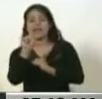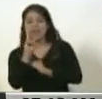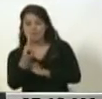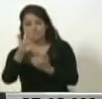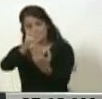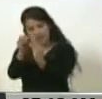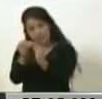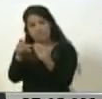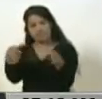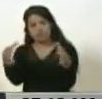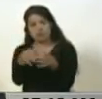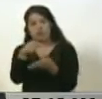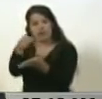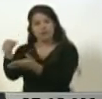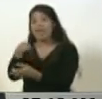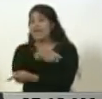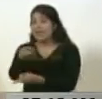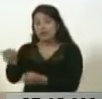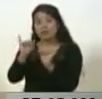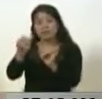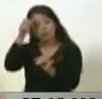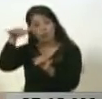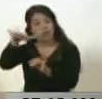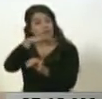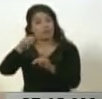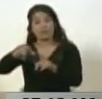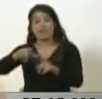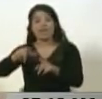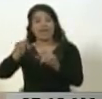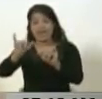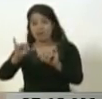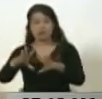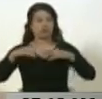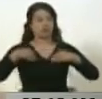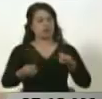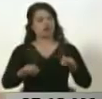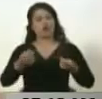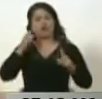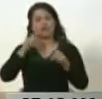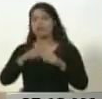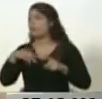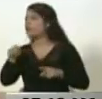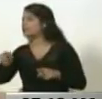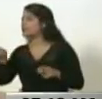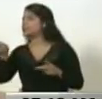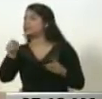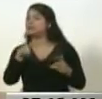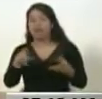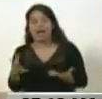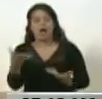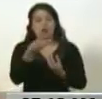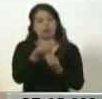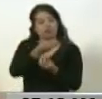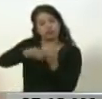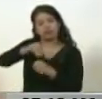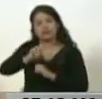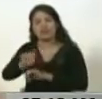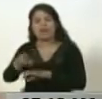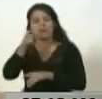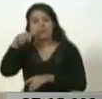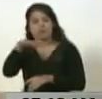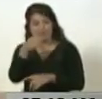del hecho productivo con la intención de poder atender sus requerimientos y de esa manera combatir todas aquellas acciones que